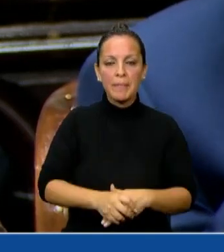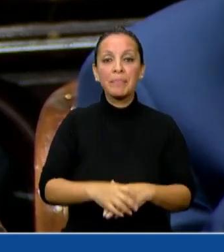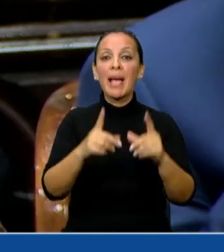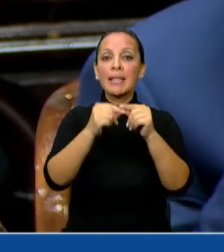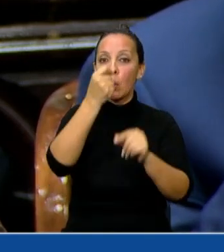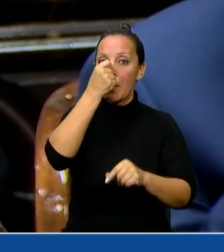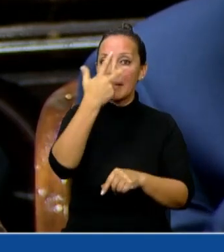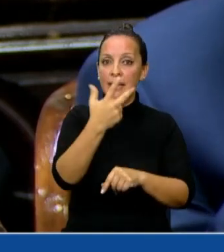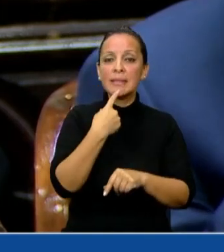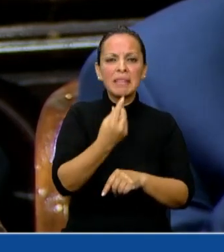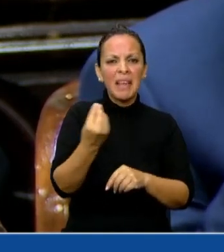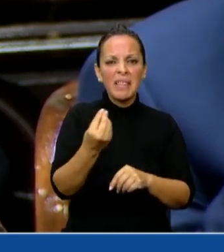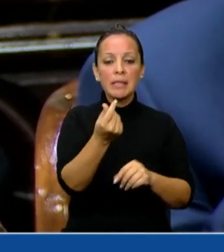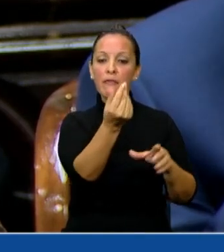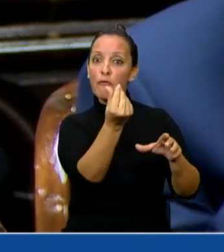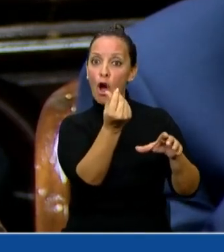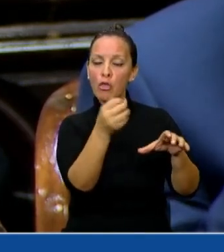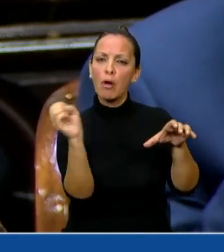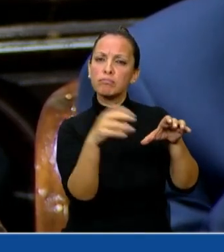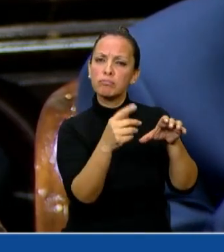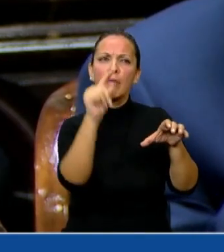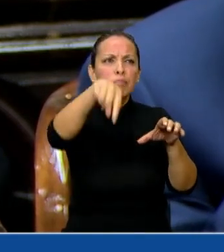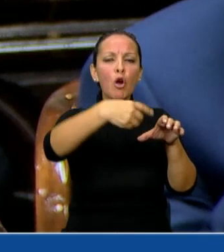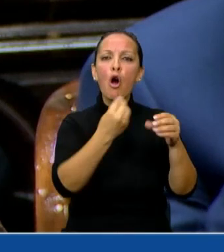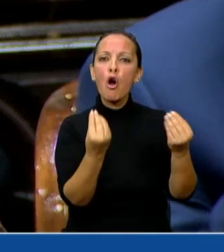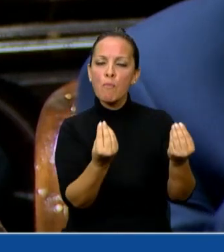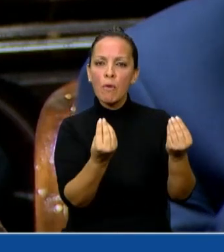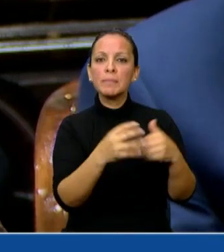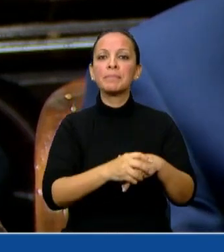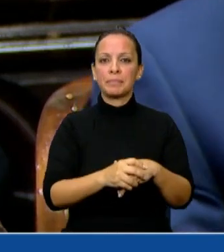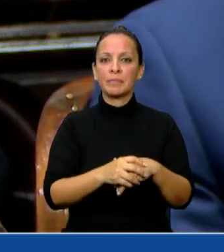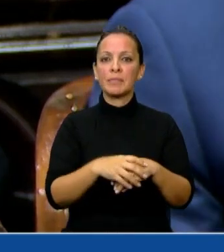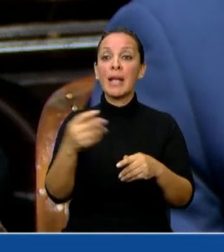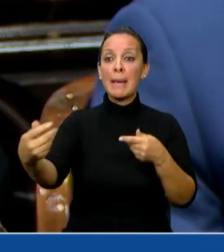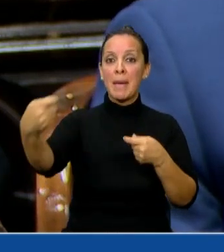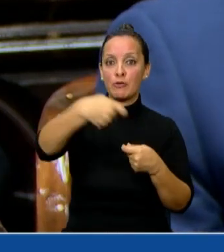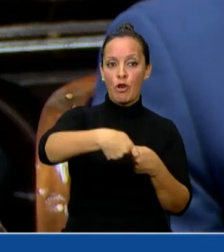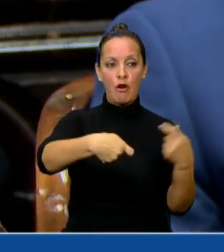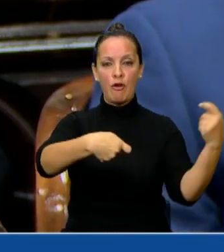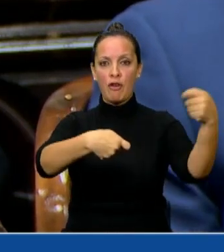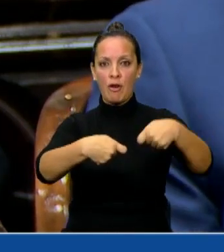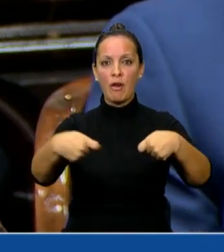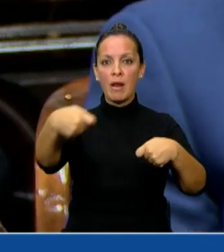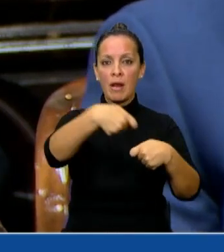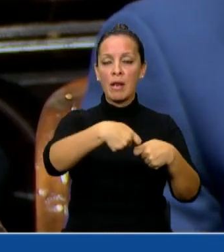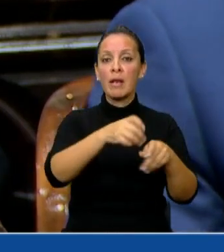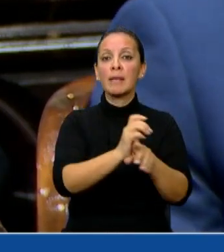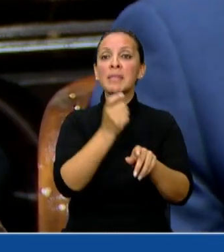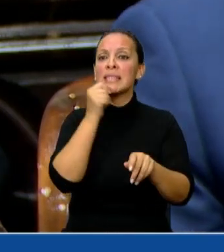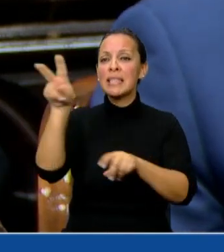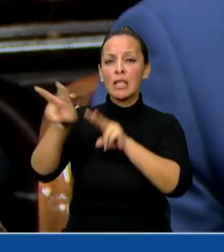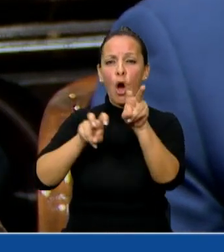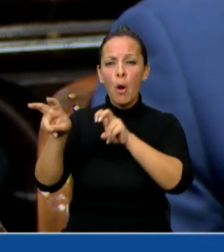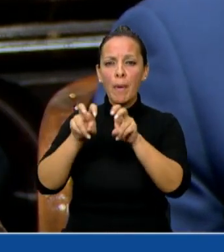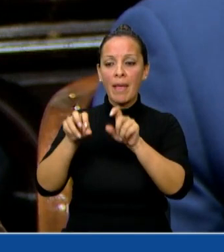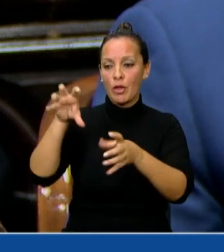fondo fiduciario se financiará con el rendimiento de sus inversiones, aporte por los excesos cobrados por